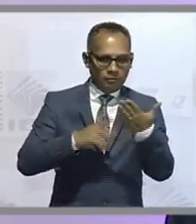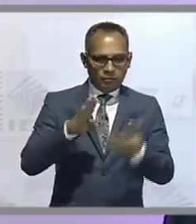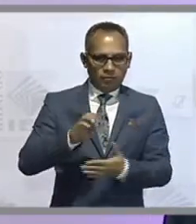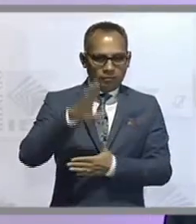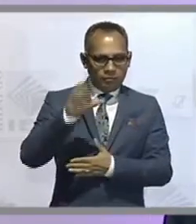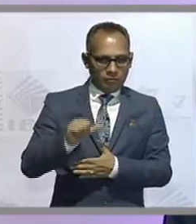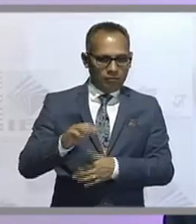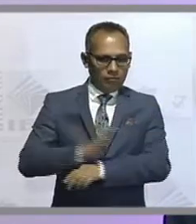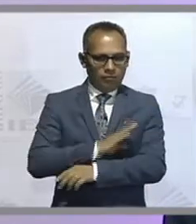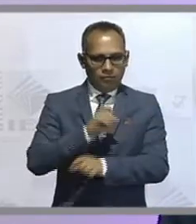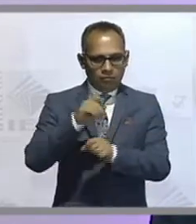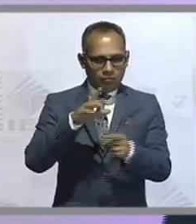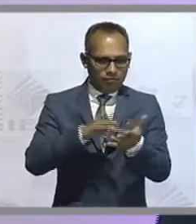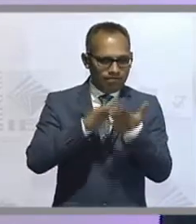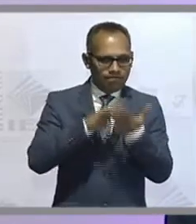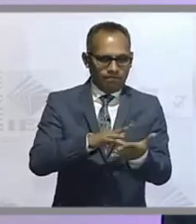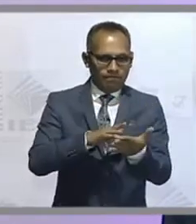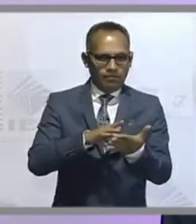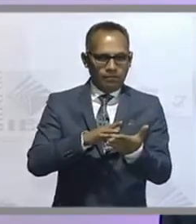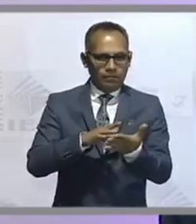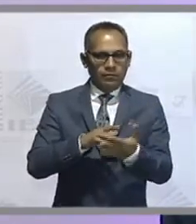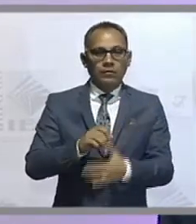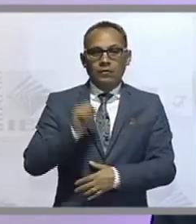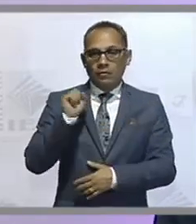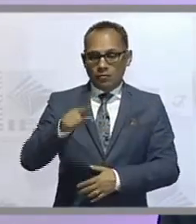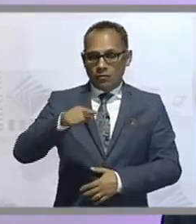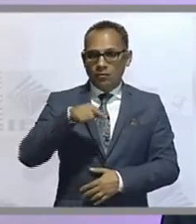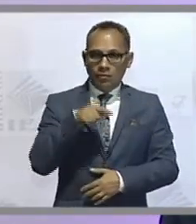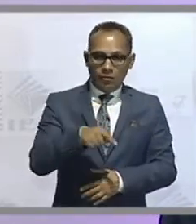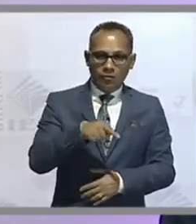esa misma manera ir insertando los